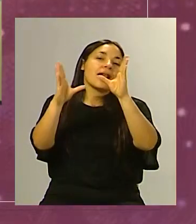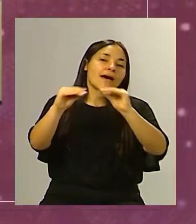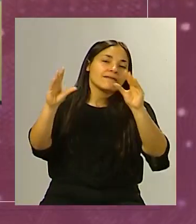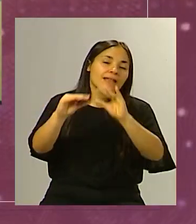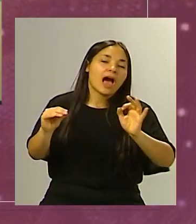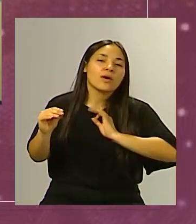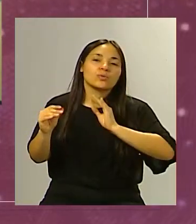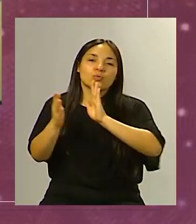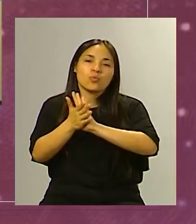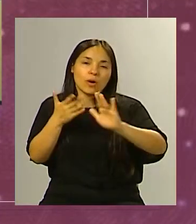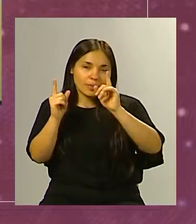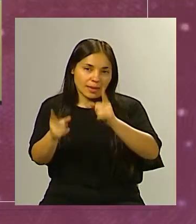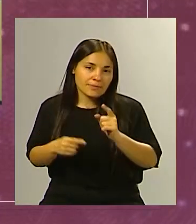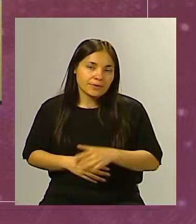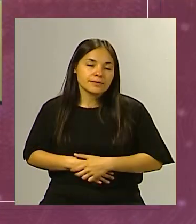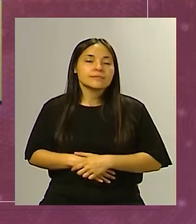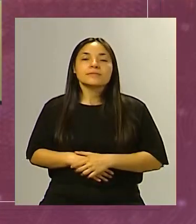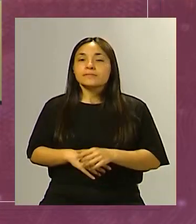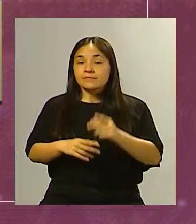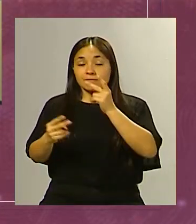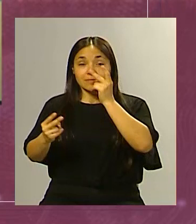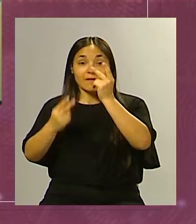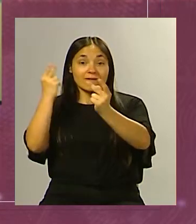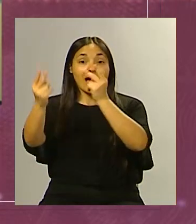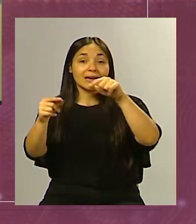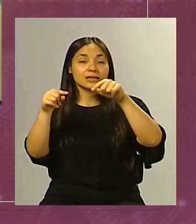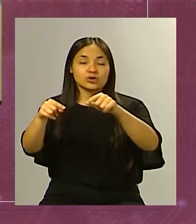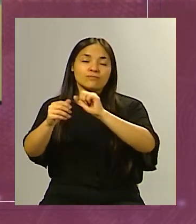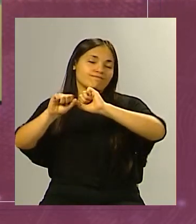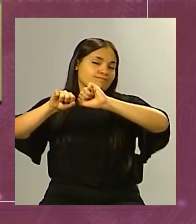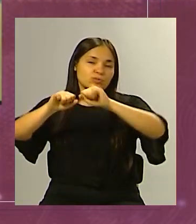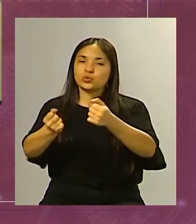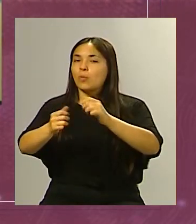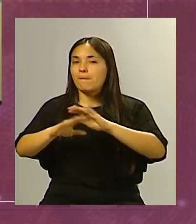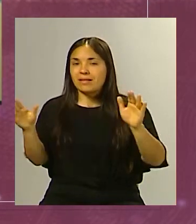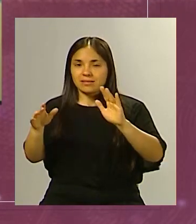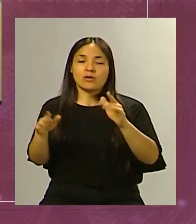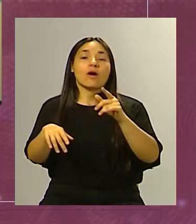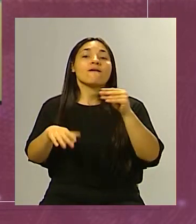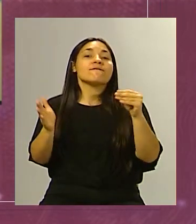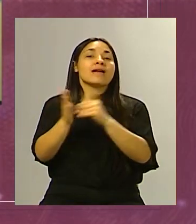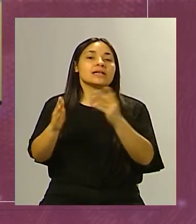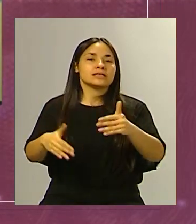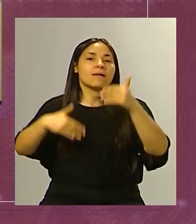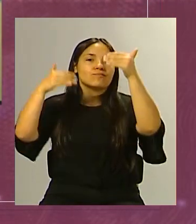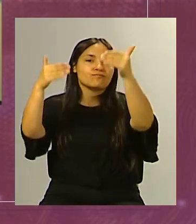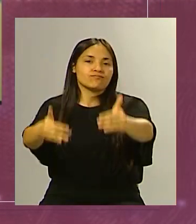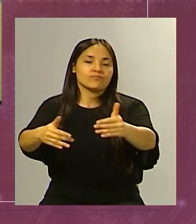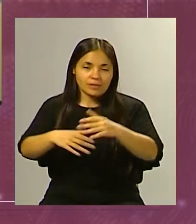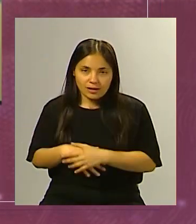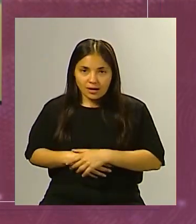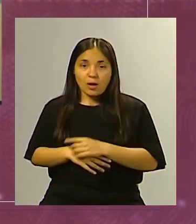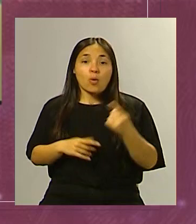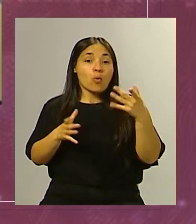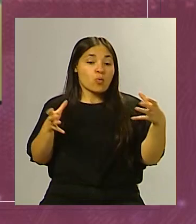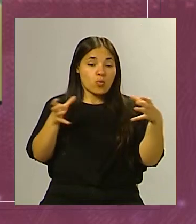sea, fin de año. Y bueno, todos esos viajes se vieron suspendidos, se tuvieron que reprogramar. Hubo una tanda que viajaron